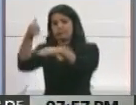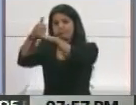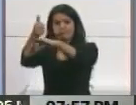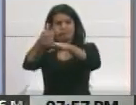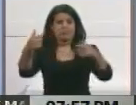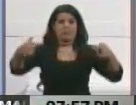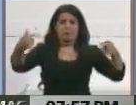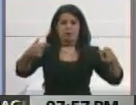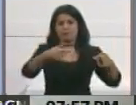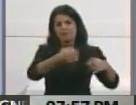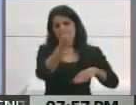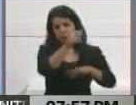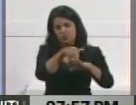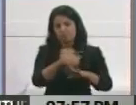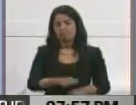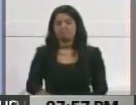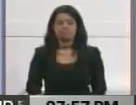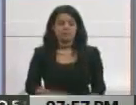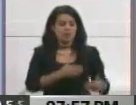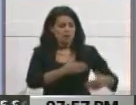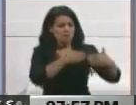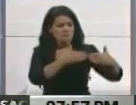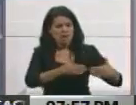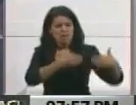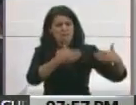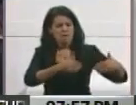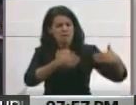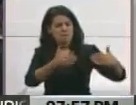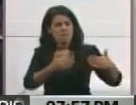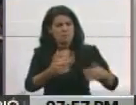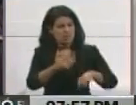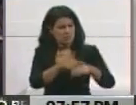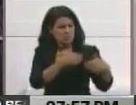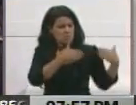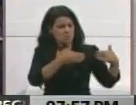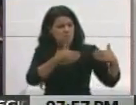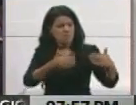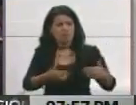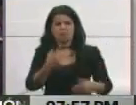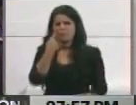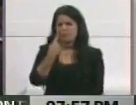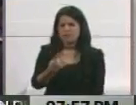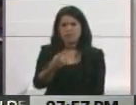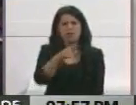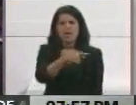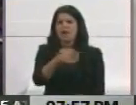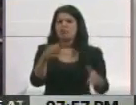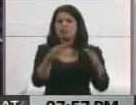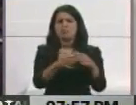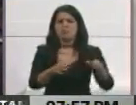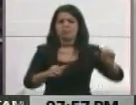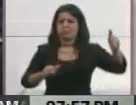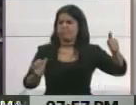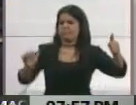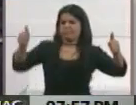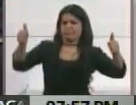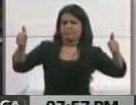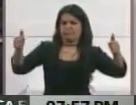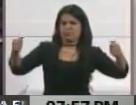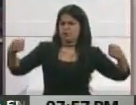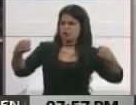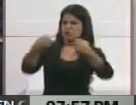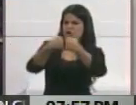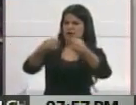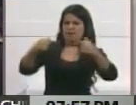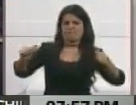opositora pareciese que no se pudiera hablar de un choque entre poderes sino de un choque de